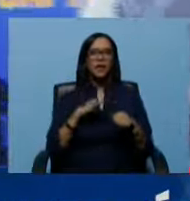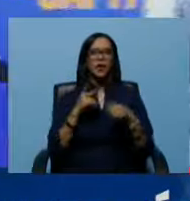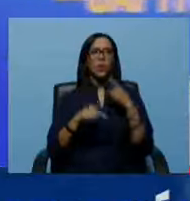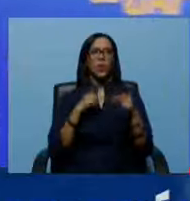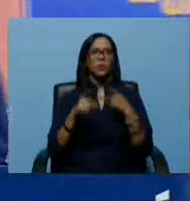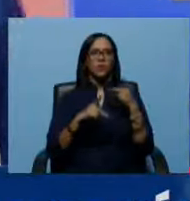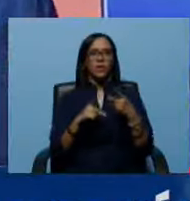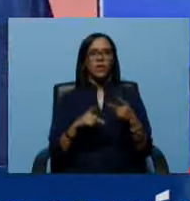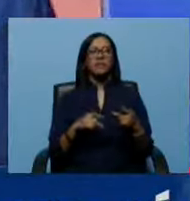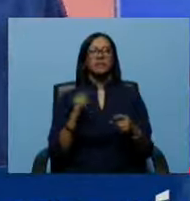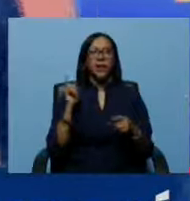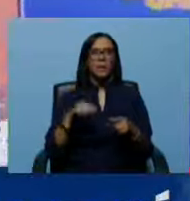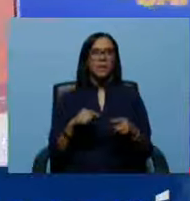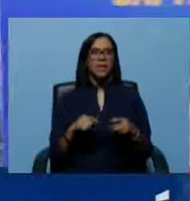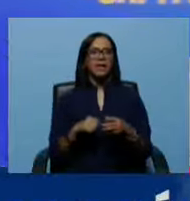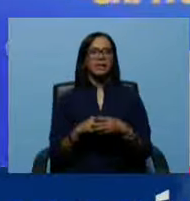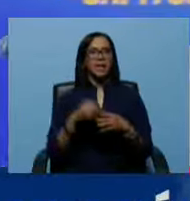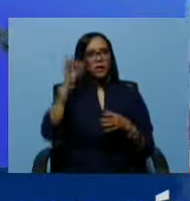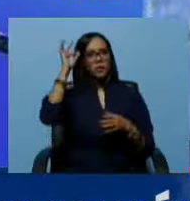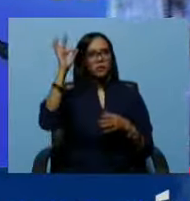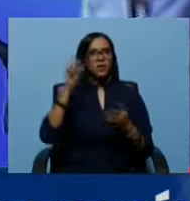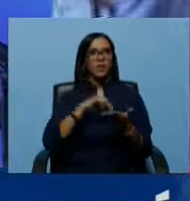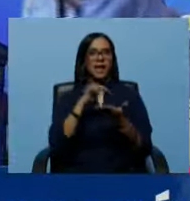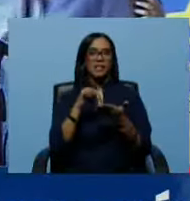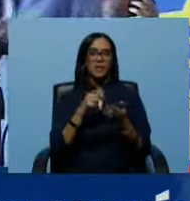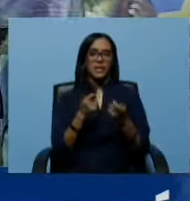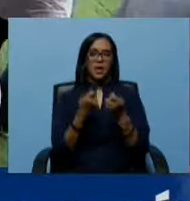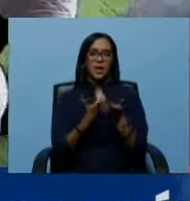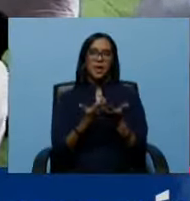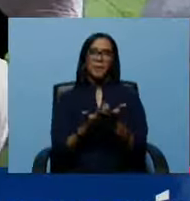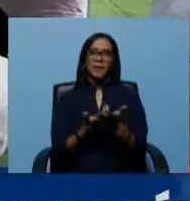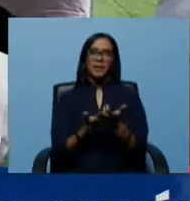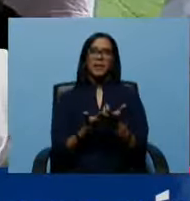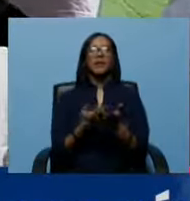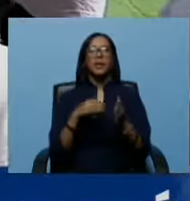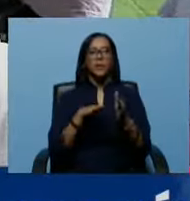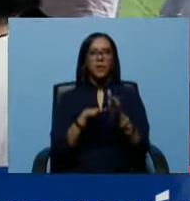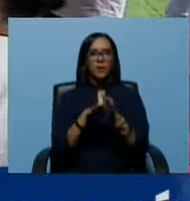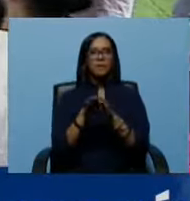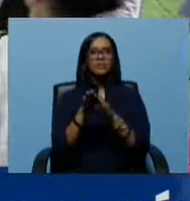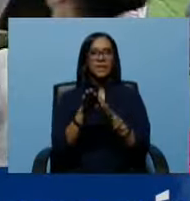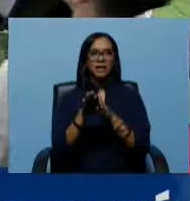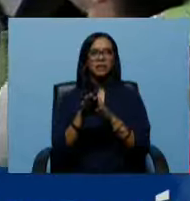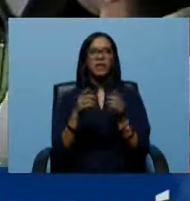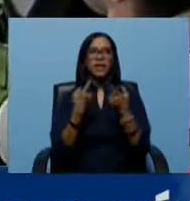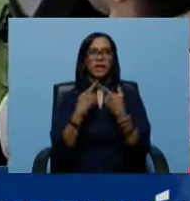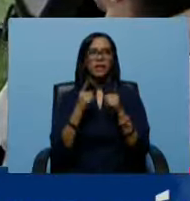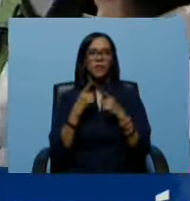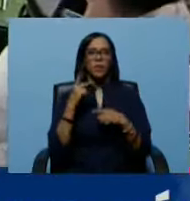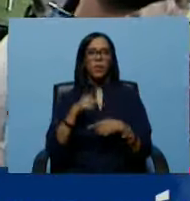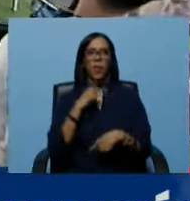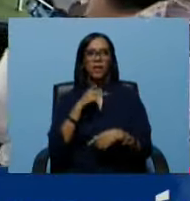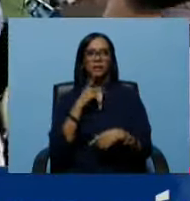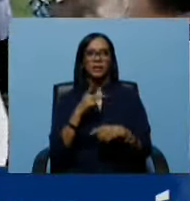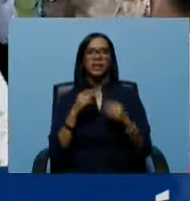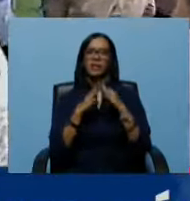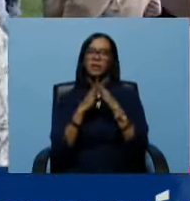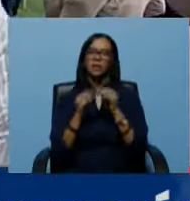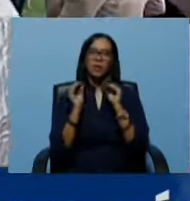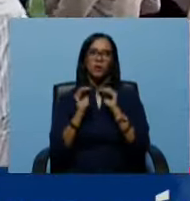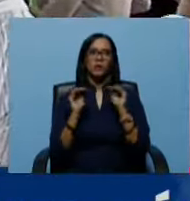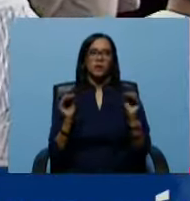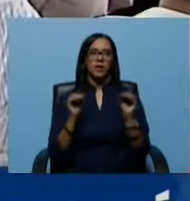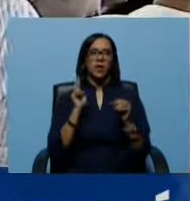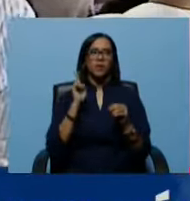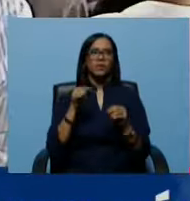parte además del Consejo Nacional de Economía, con quienes hemos ido avanzando en las distintas políticas. Y todos los anuncios que usted hará